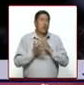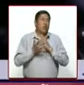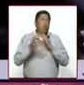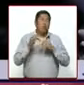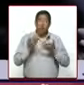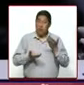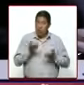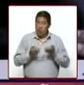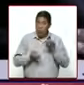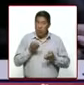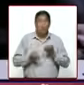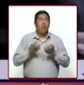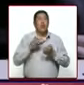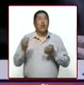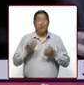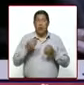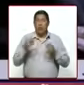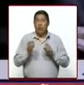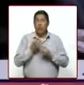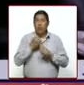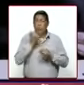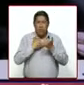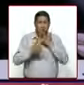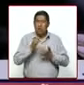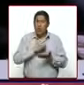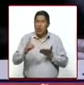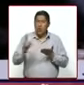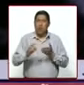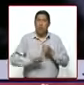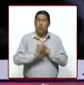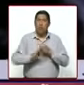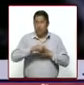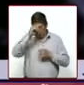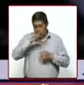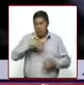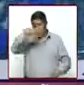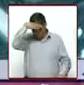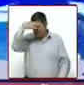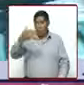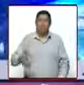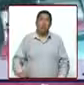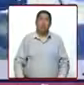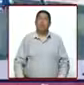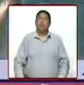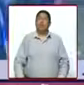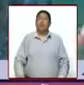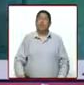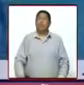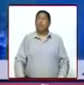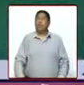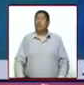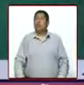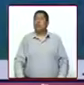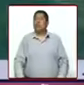convalidación y por ende también se está violentando groseramente los derechos y las garantías del señor Luis Fernando Camacho.